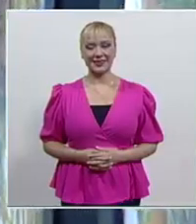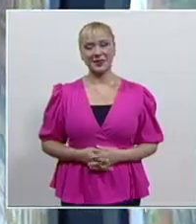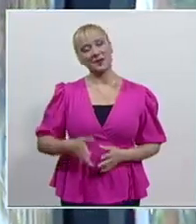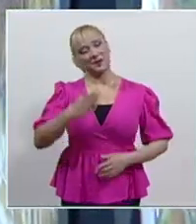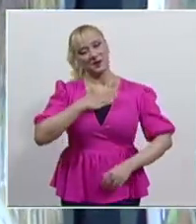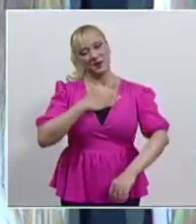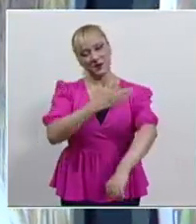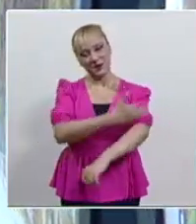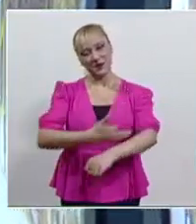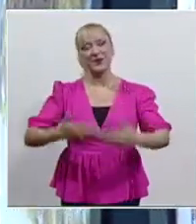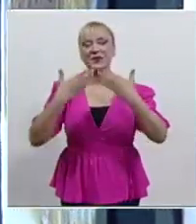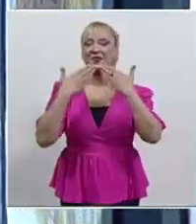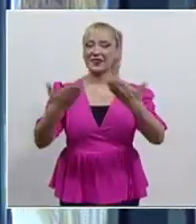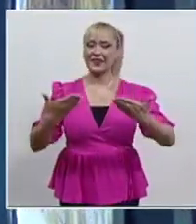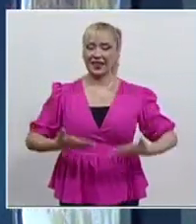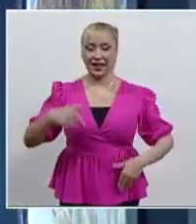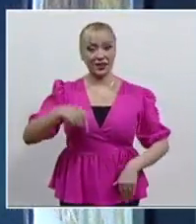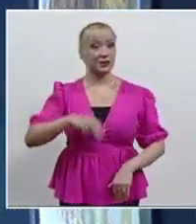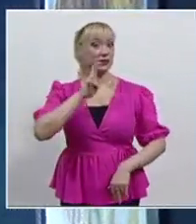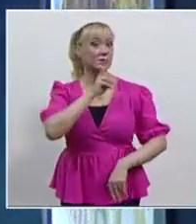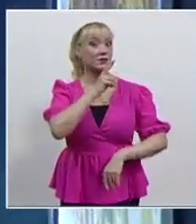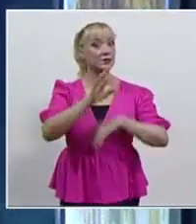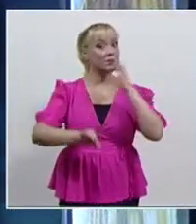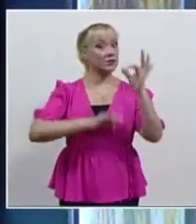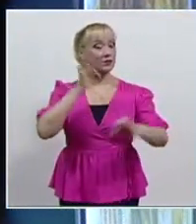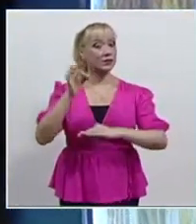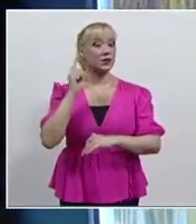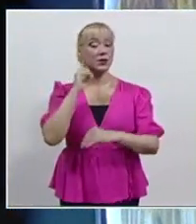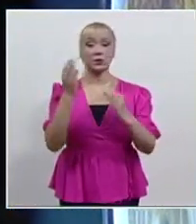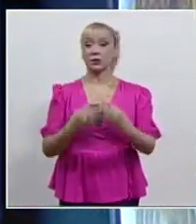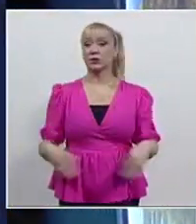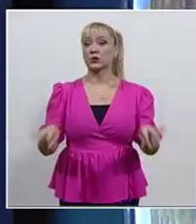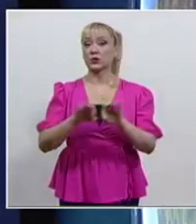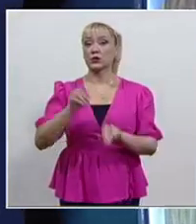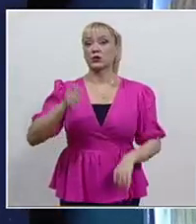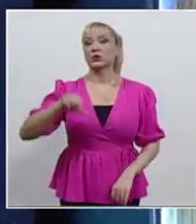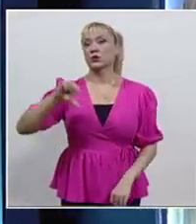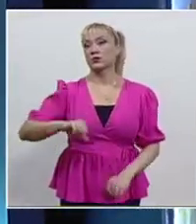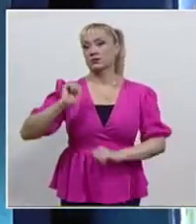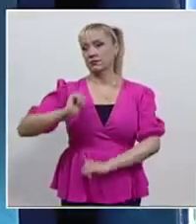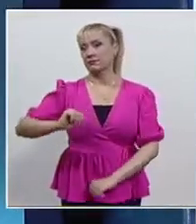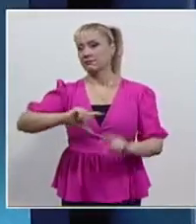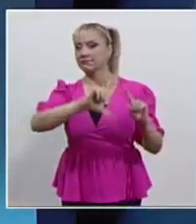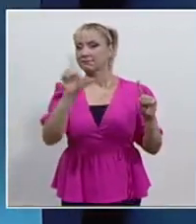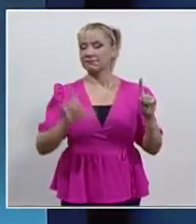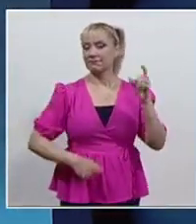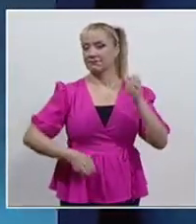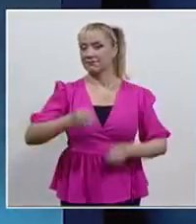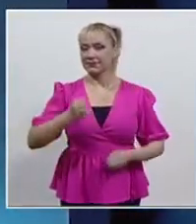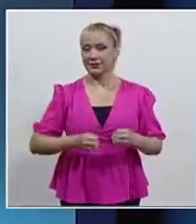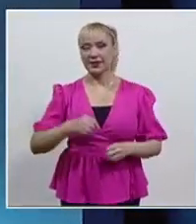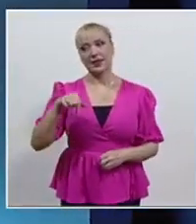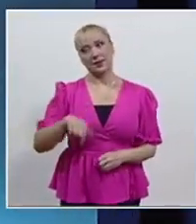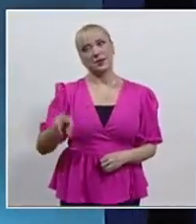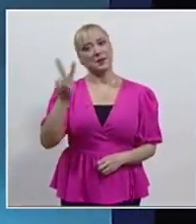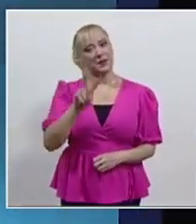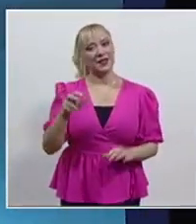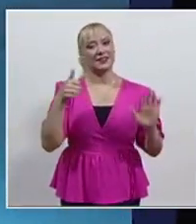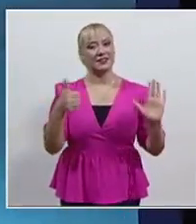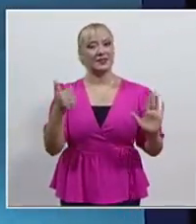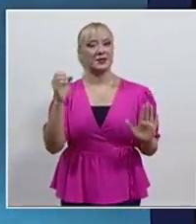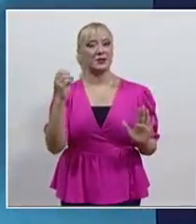Muy buenas tardes, bienvenidos a este corte informativo con la información más reciente del Poder Judicial de la Federación, hoy ya viernes 6 de octubre